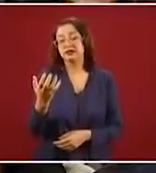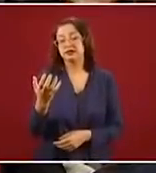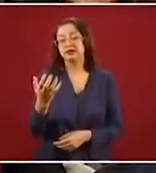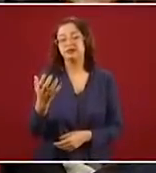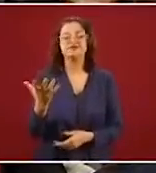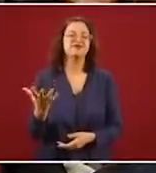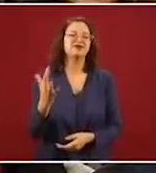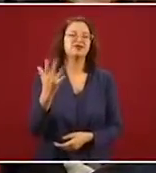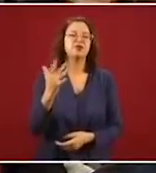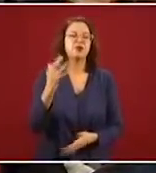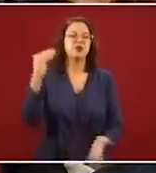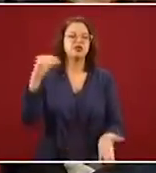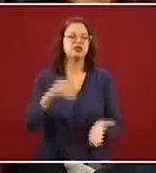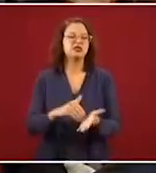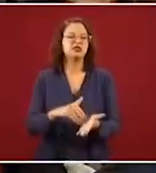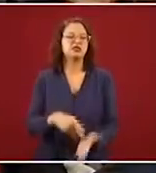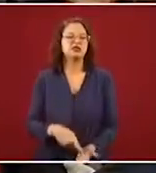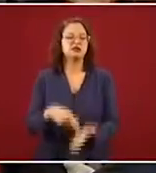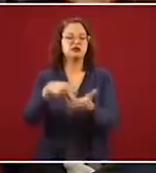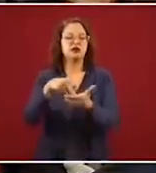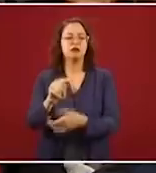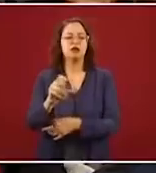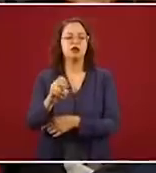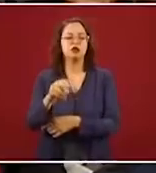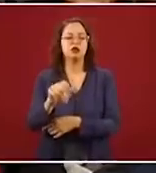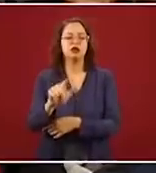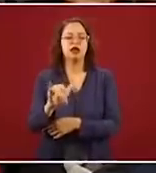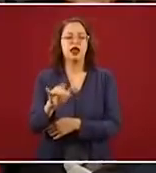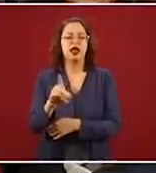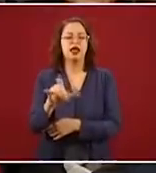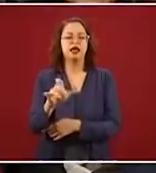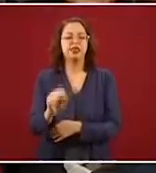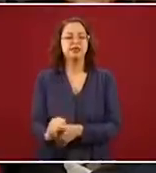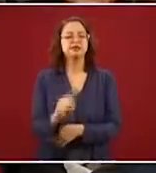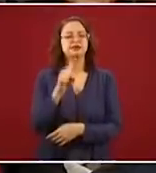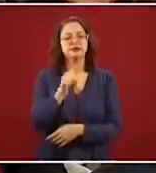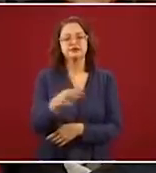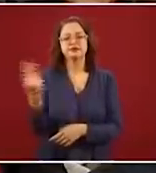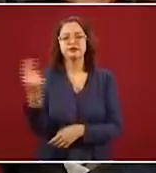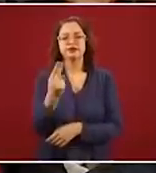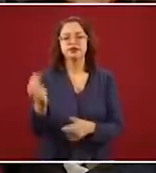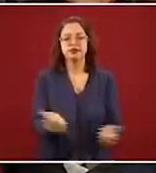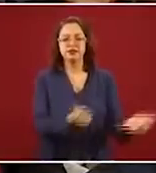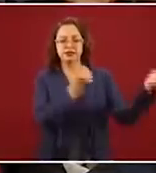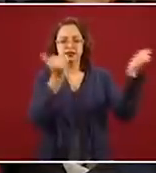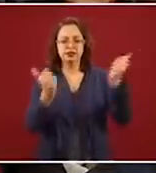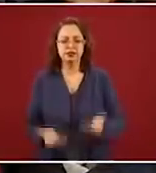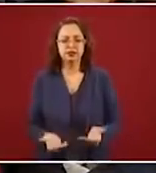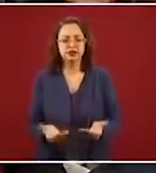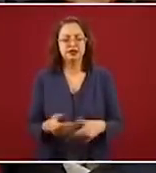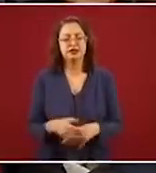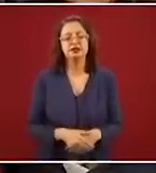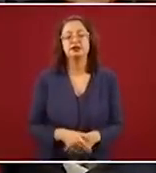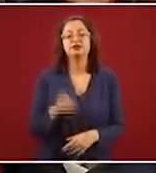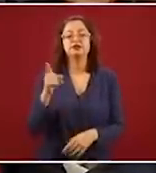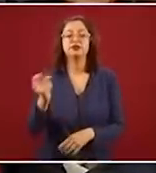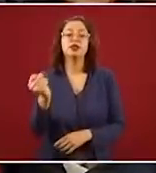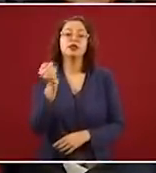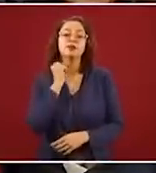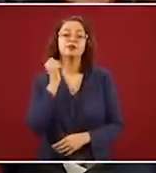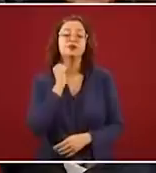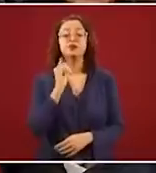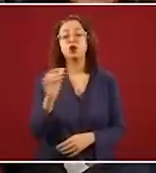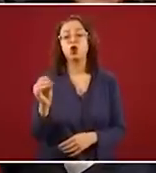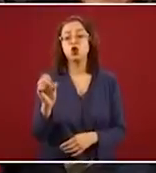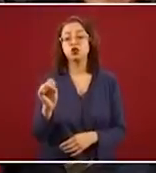50 mil toneladas, algo así, no recuerdo bien la cifra. Pero el caso es que el senador José Narro